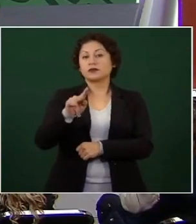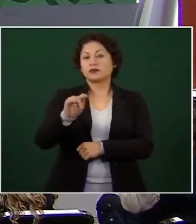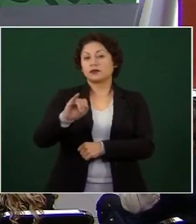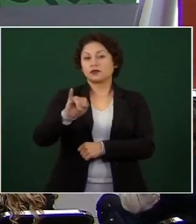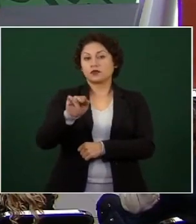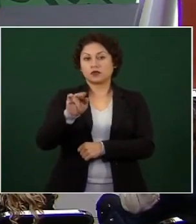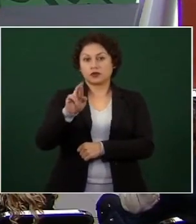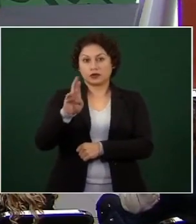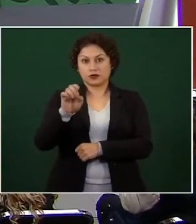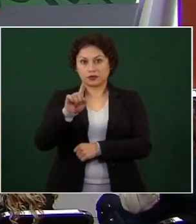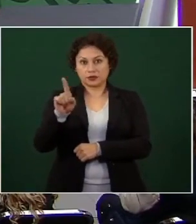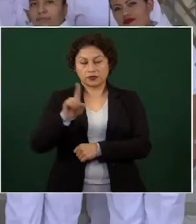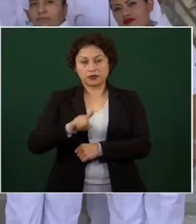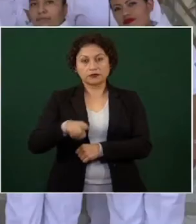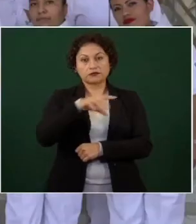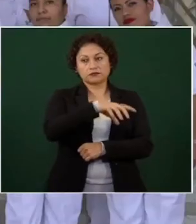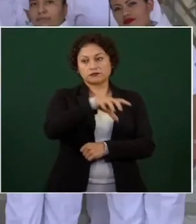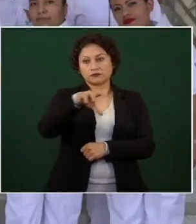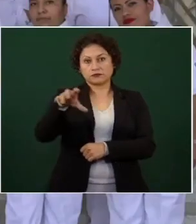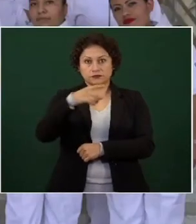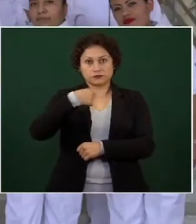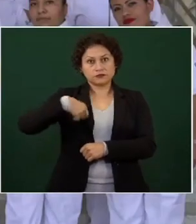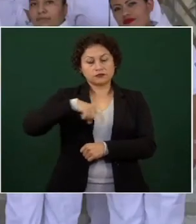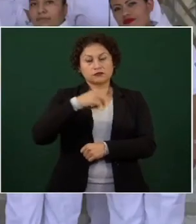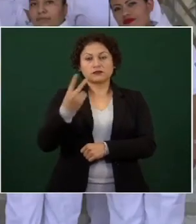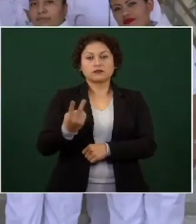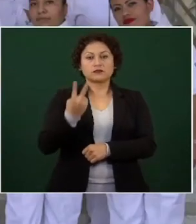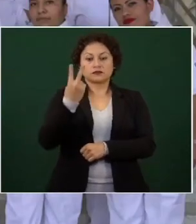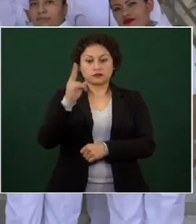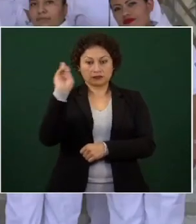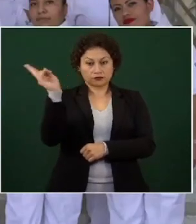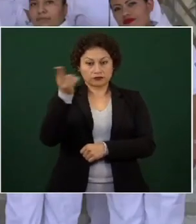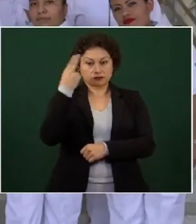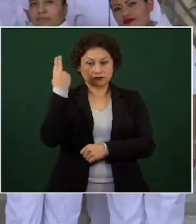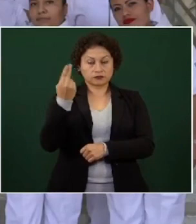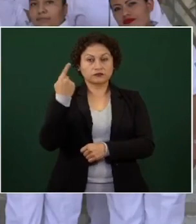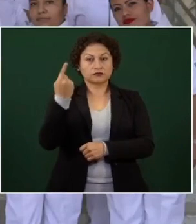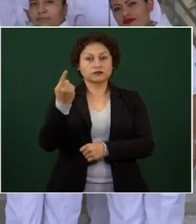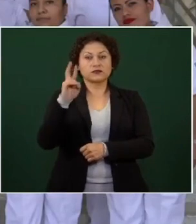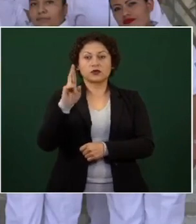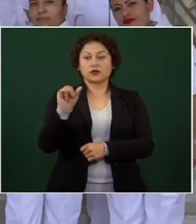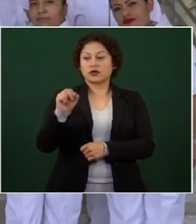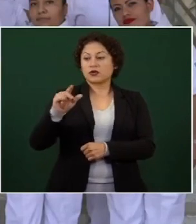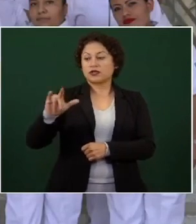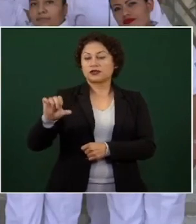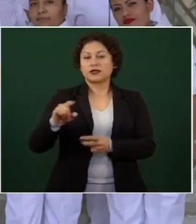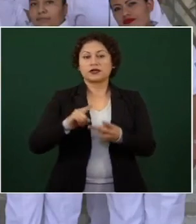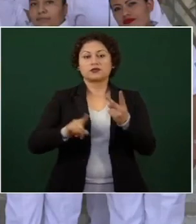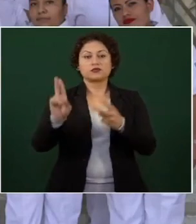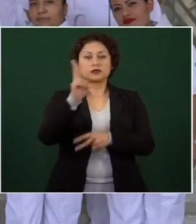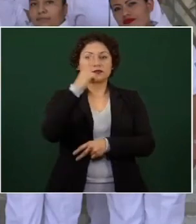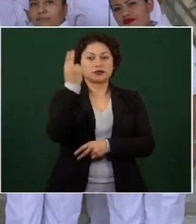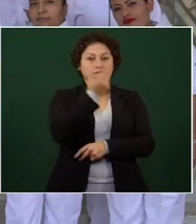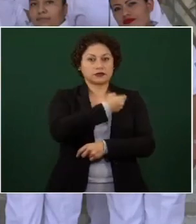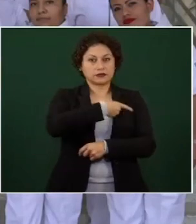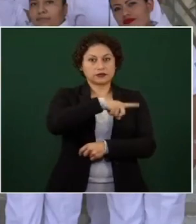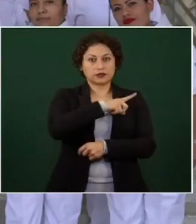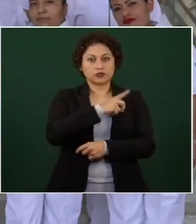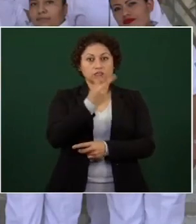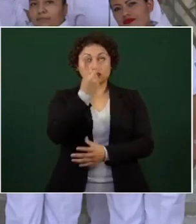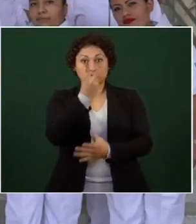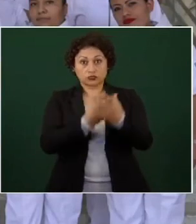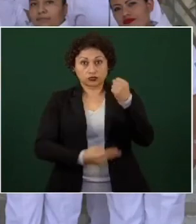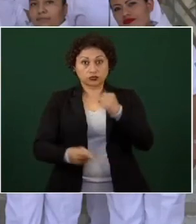dos universidades, el Instituto de Educación Superior Rosario Castellanos, la Universidad de la Salud, que conjuntamente tienen